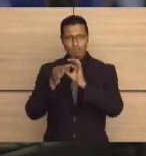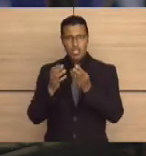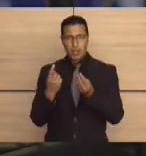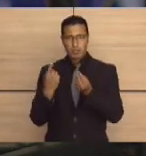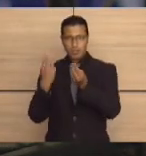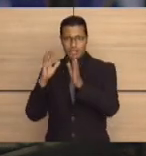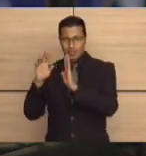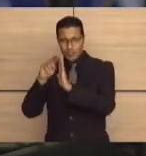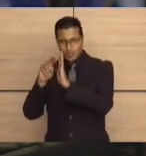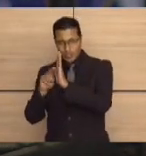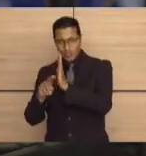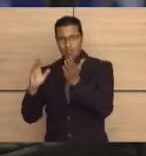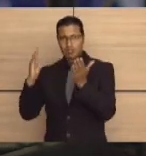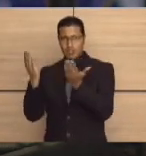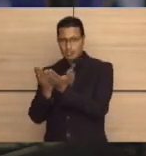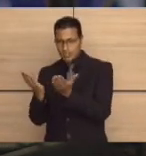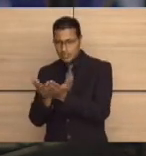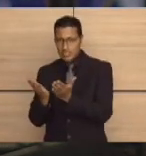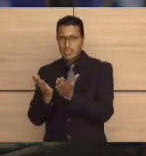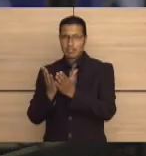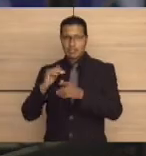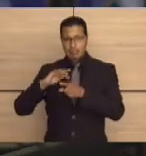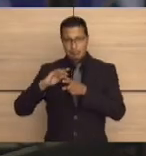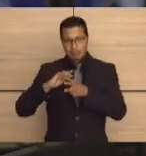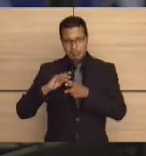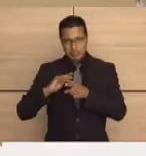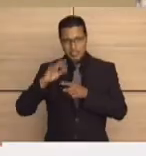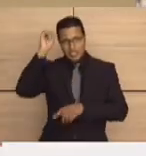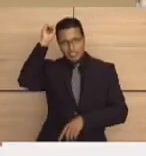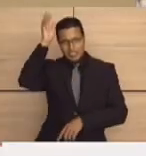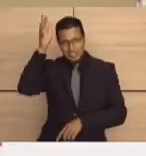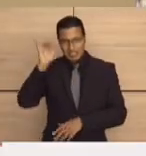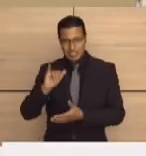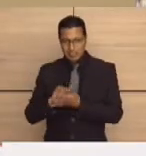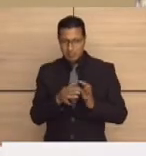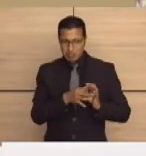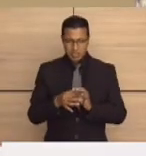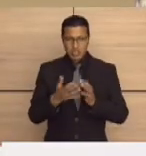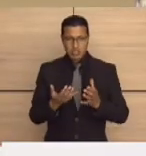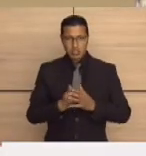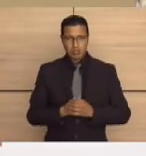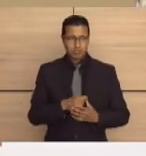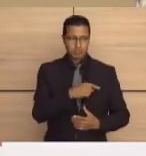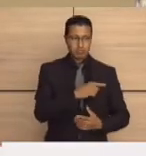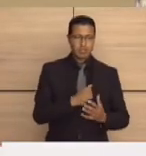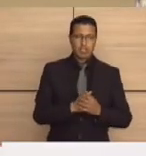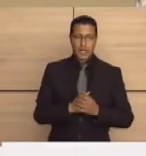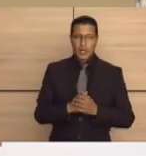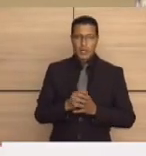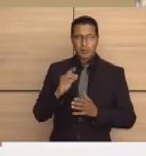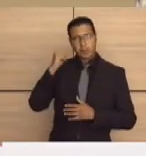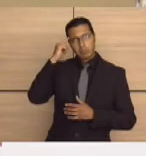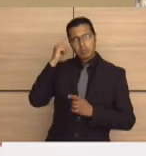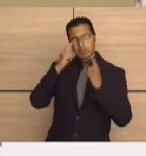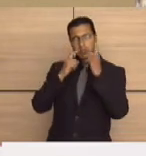a las prácticas didácticas, que funcionen por todo Colombia? Bueno, yo creería que primero hay que explicar más o menos